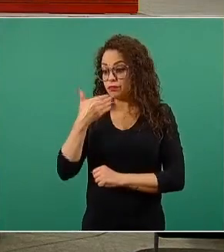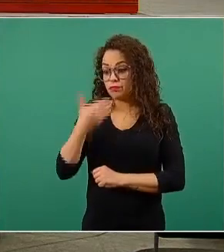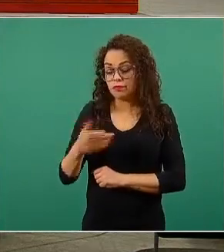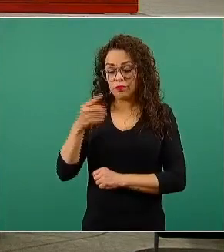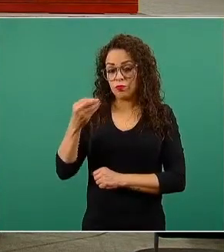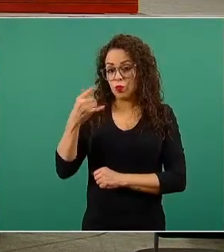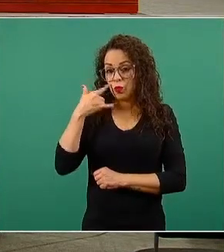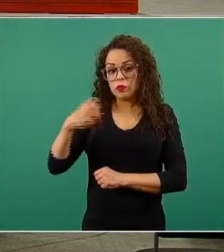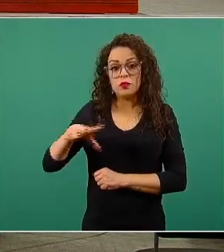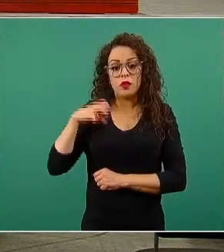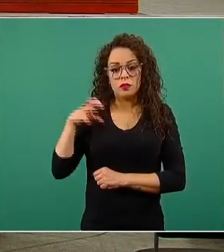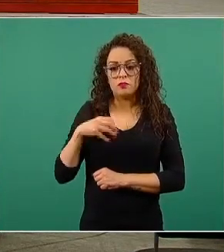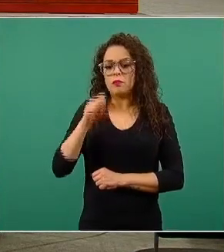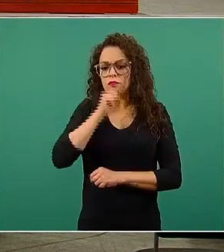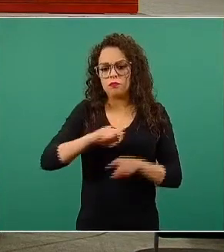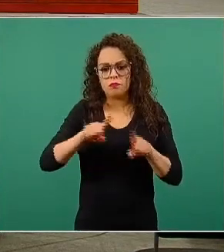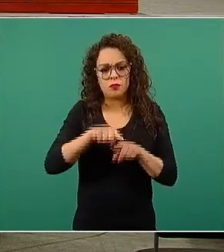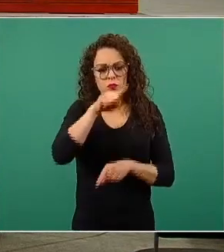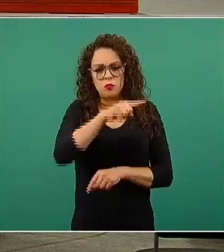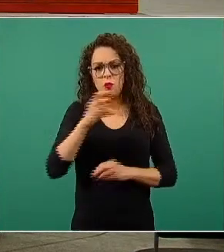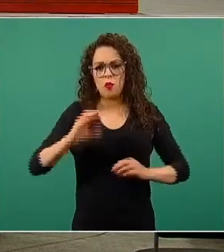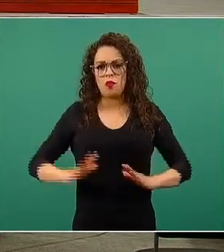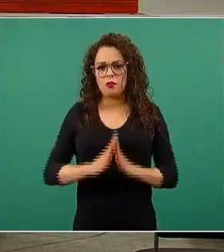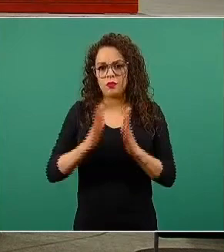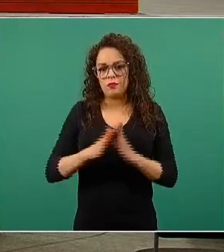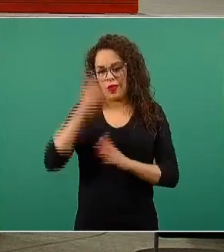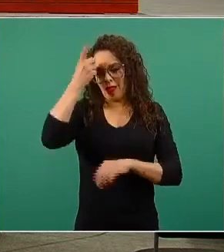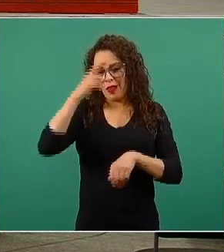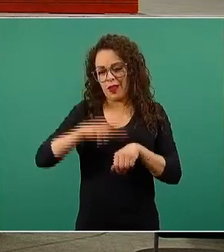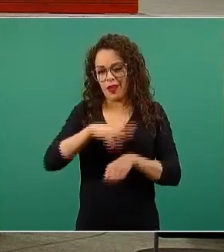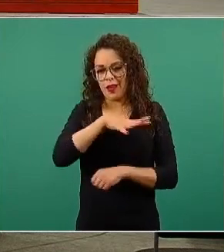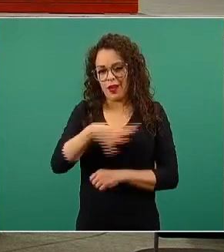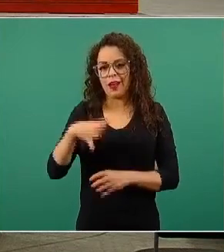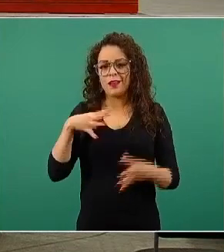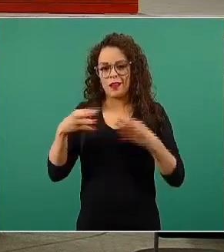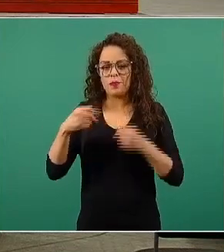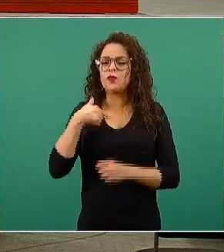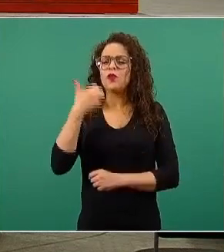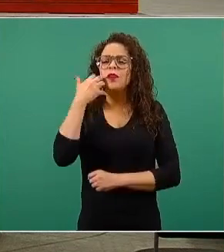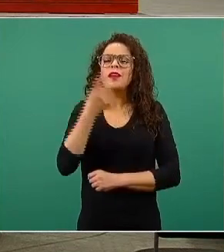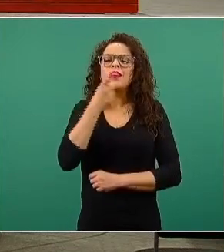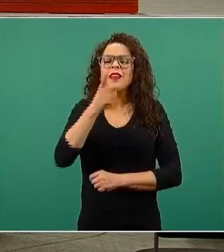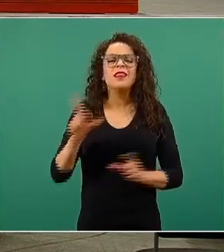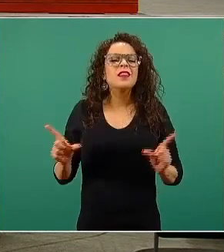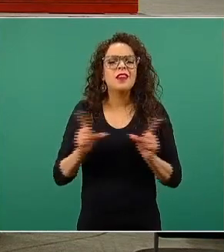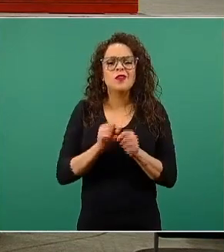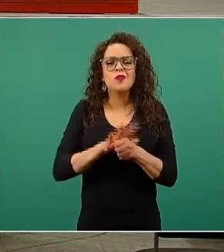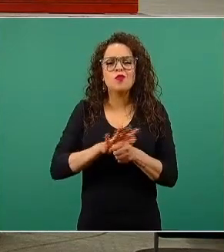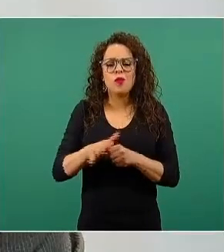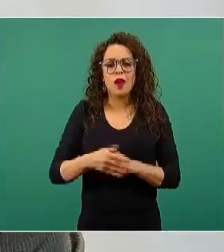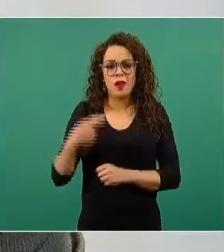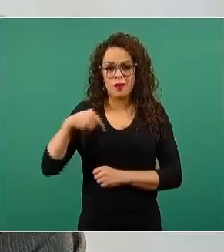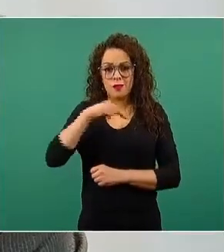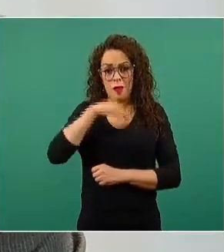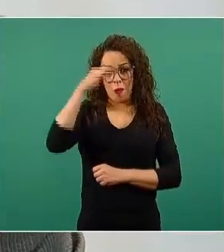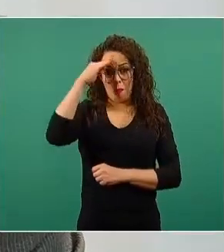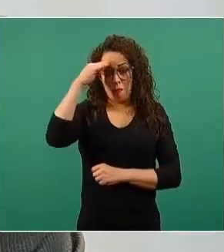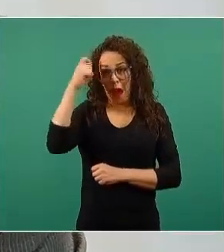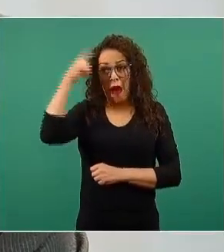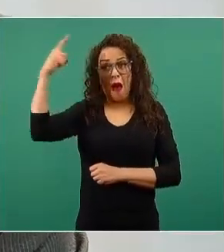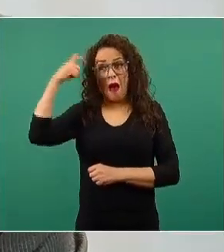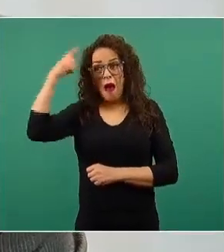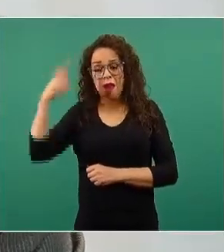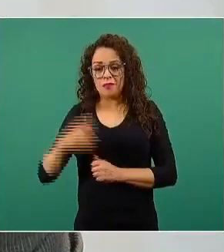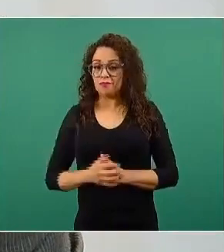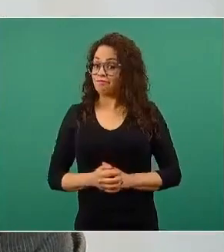también participando desde la Dirección General de Epidemiología. Lo que quiero decirles es que no improvisamos. Desde la OMS